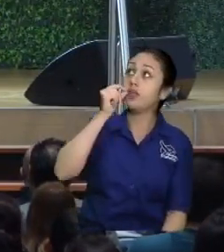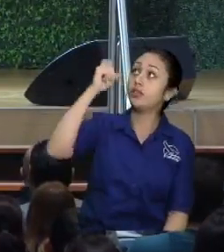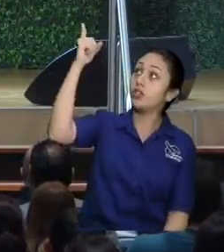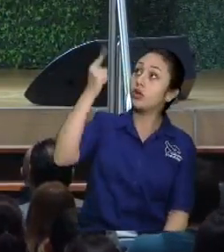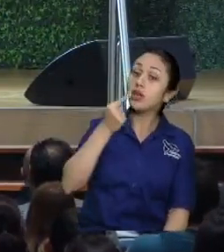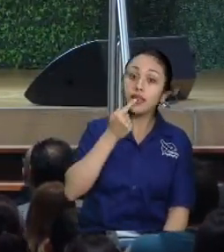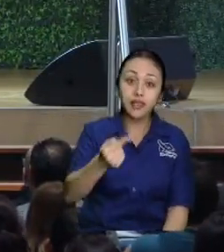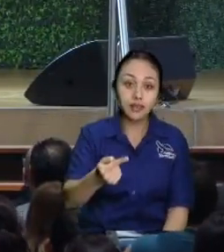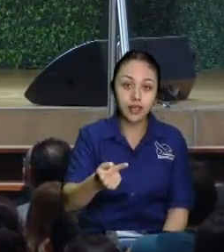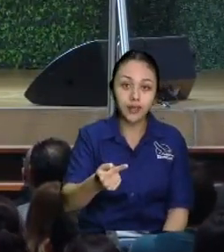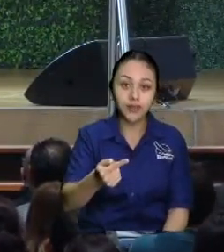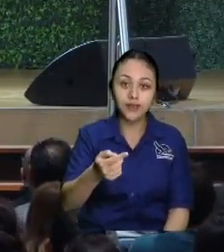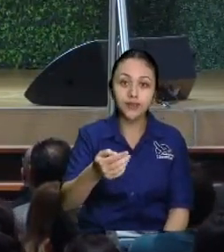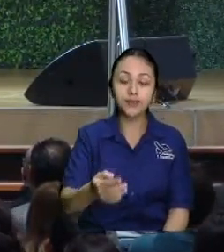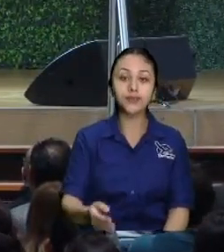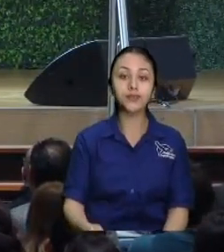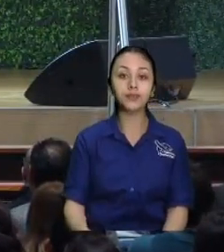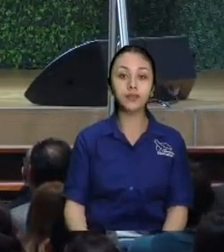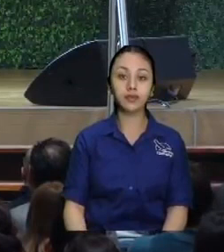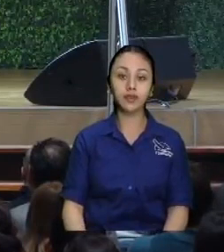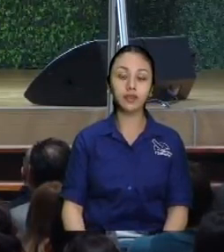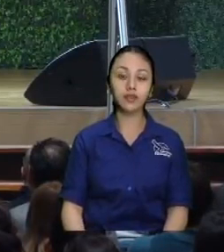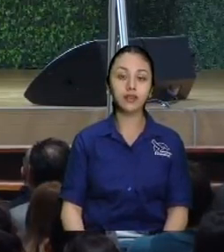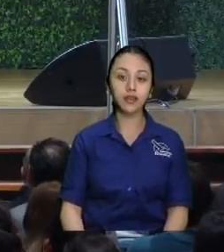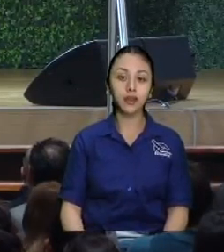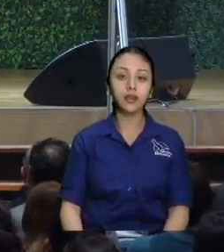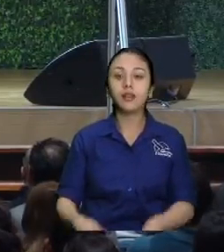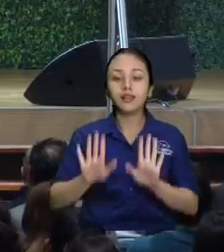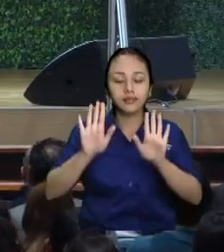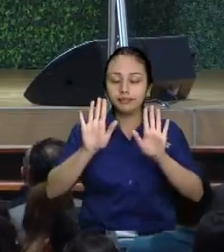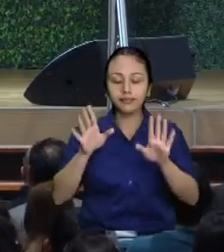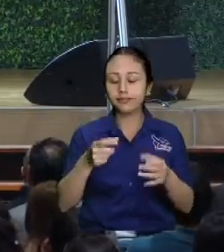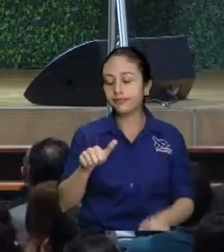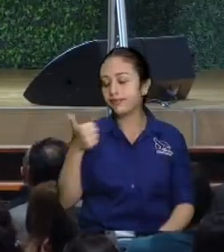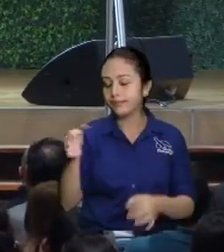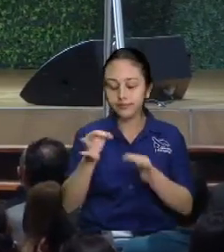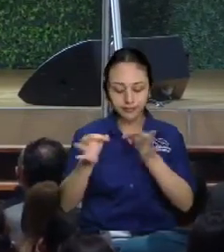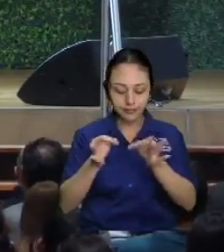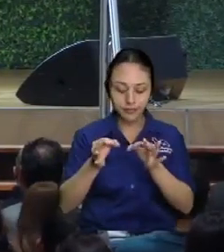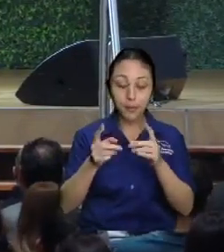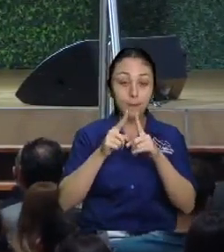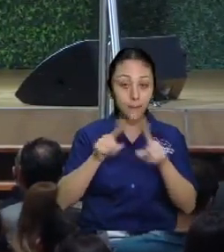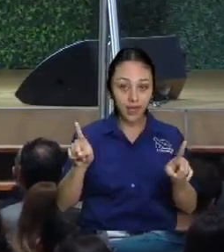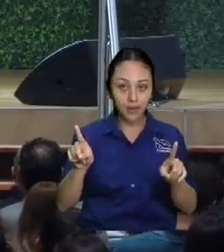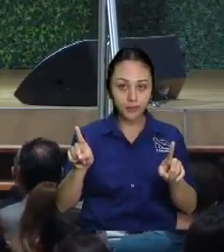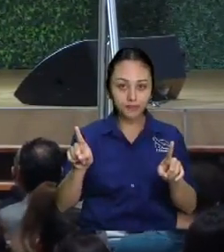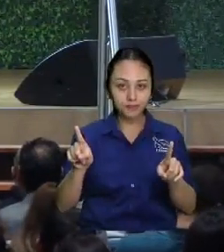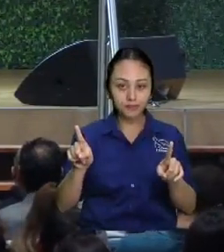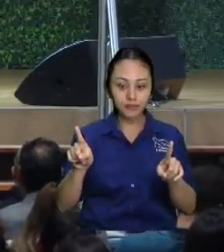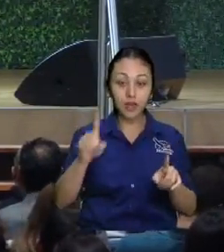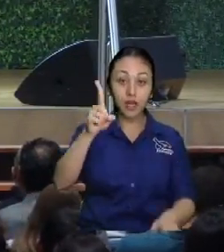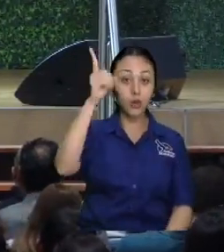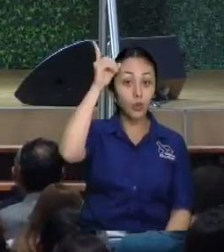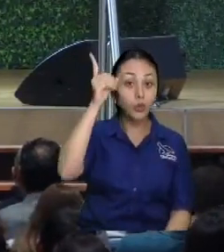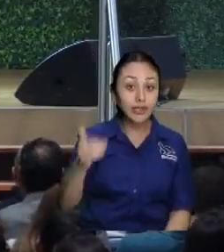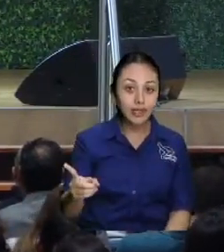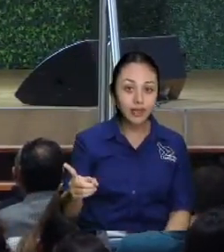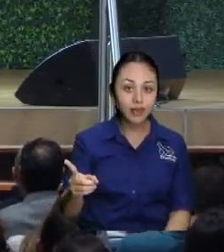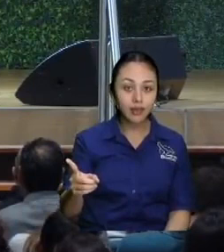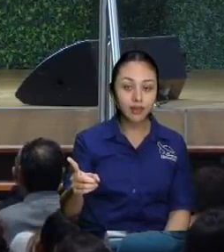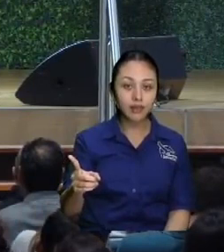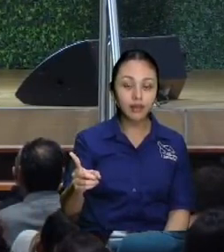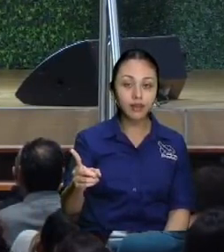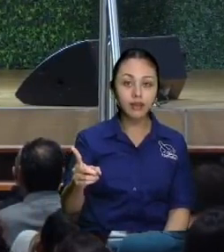pues antes que Sión estuviera de parto, dio a luz hijos. Bueno, esa es otra explicación, pero el punto es que en un día se tiene que